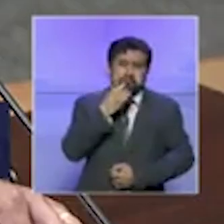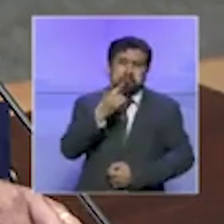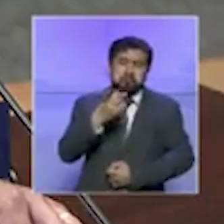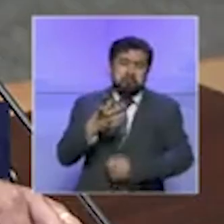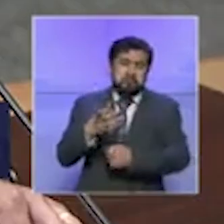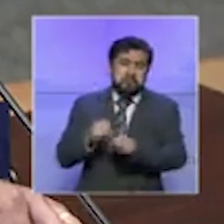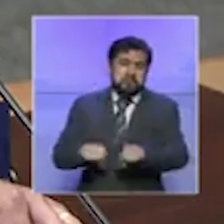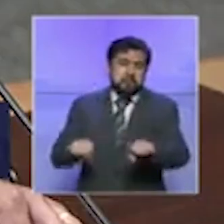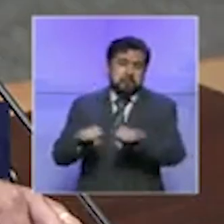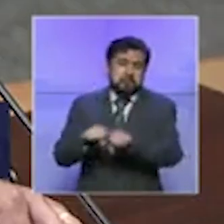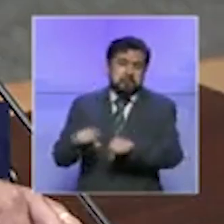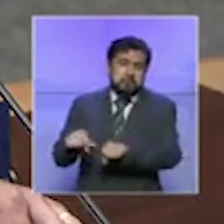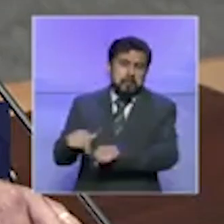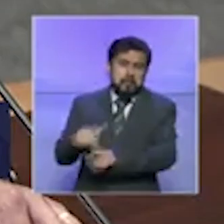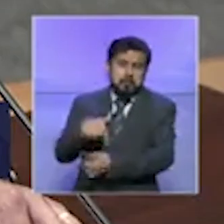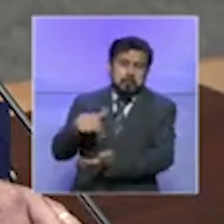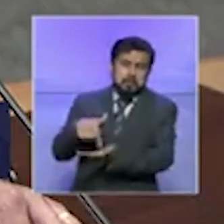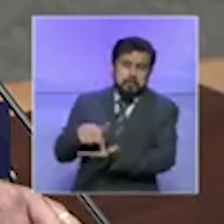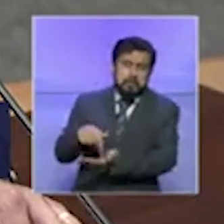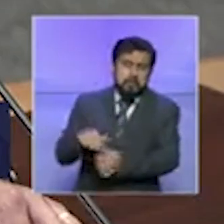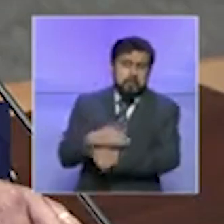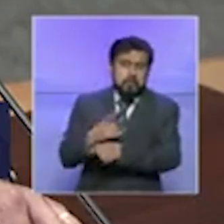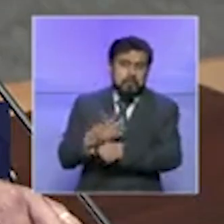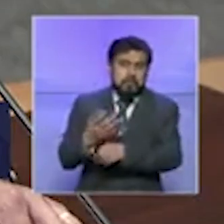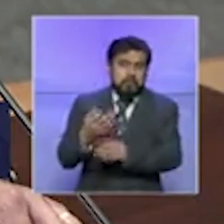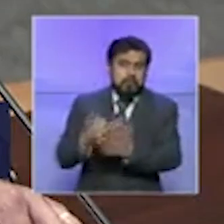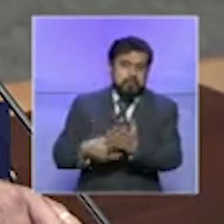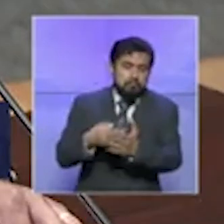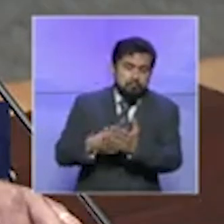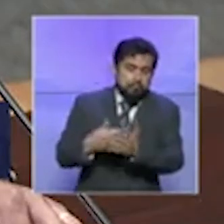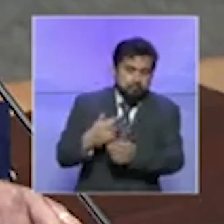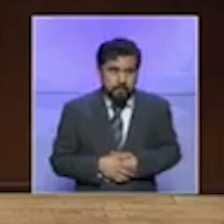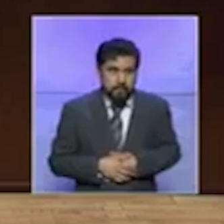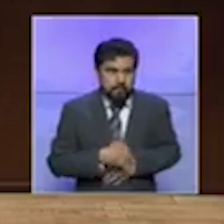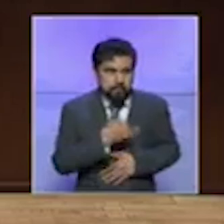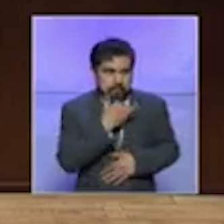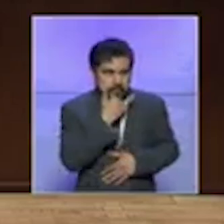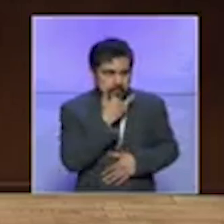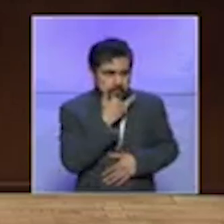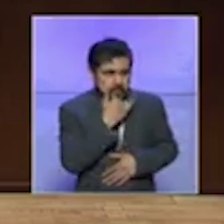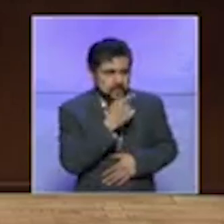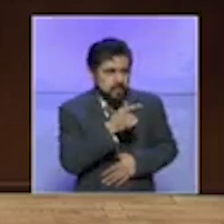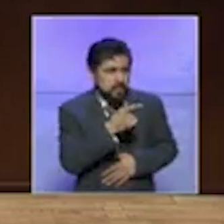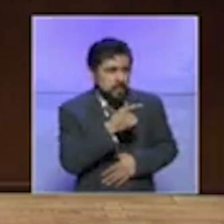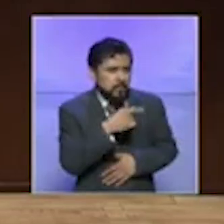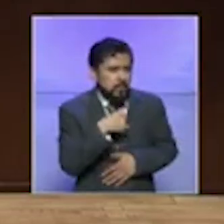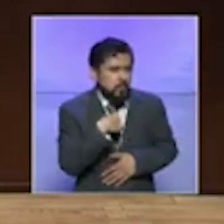los juicios y declarar la validez de la elección antes del 6 de septiembre.